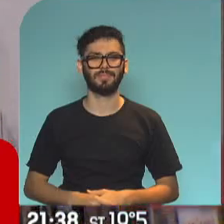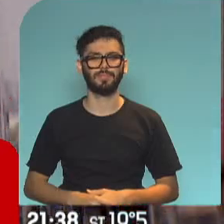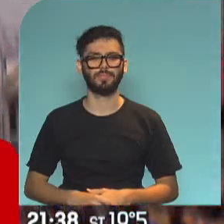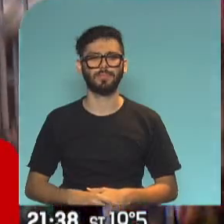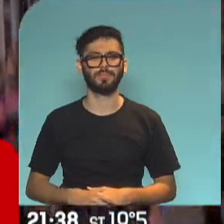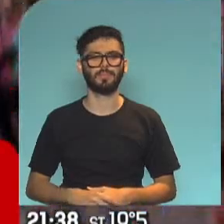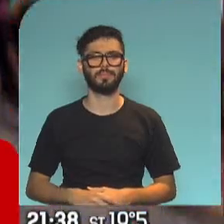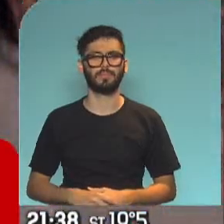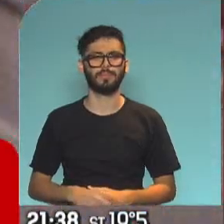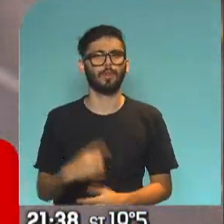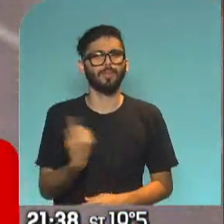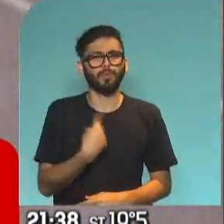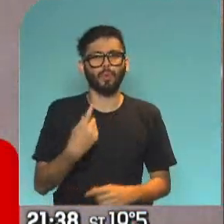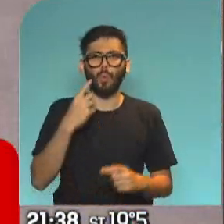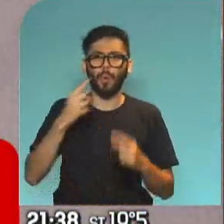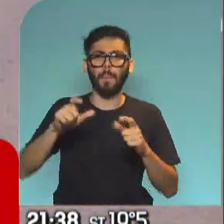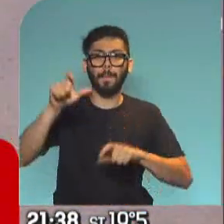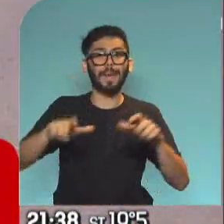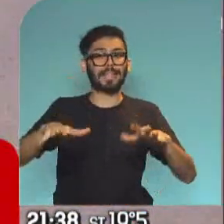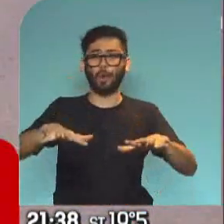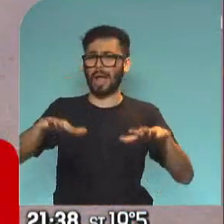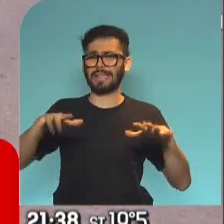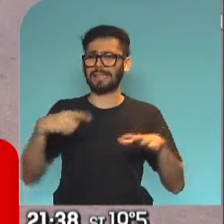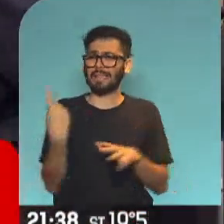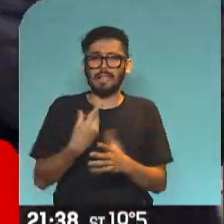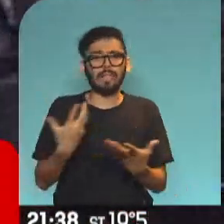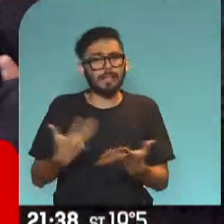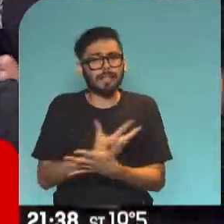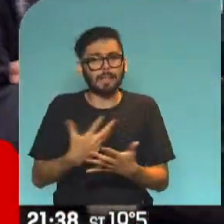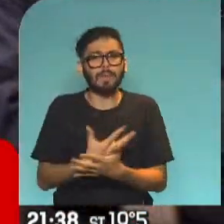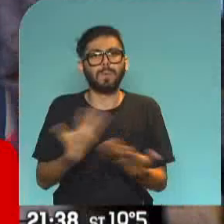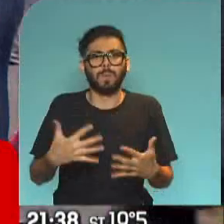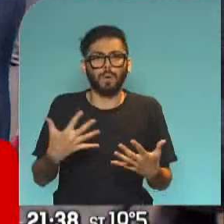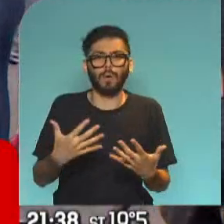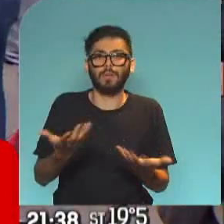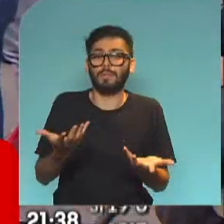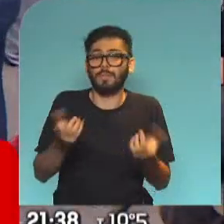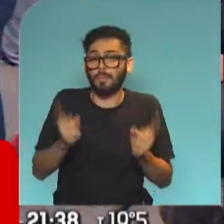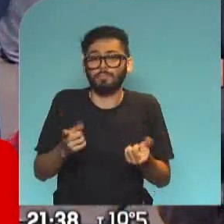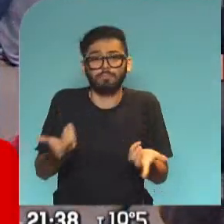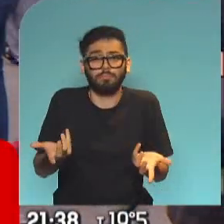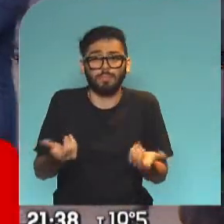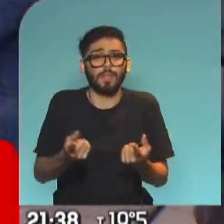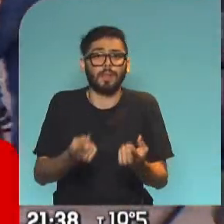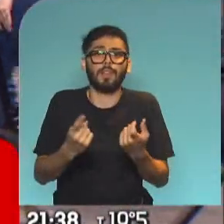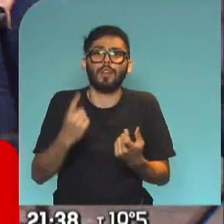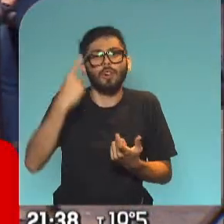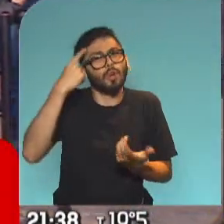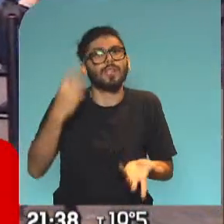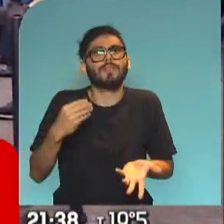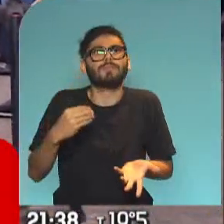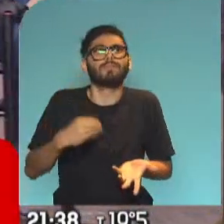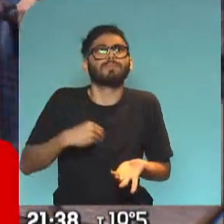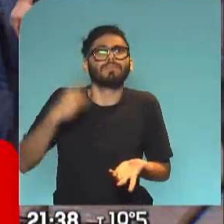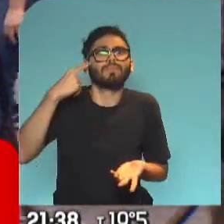cuestión de ver tanta gente que la pasó tan mal, eso, y decir, bueno, loco, tenemos que tener una esperanza de poder